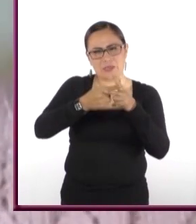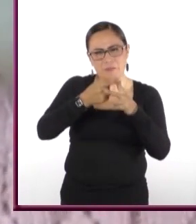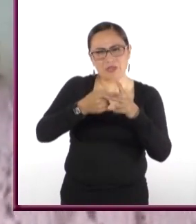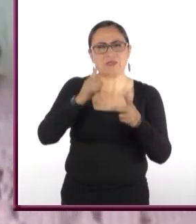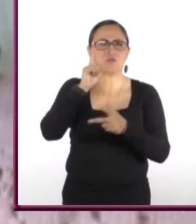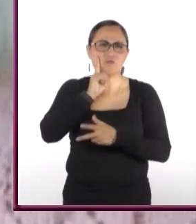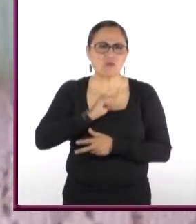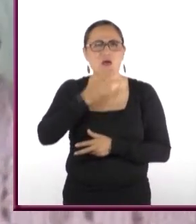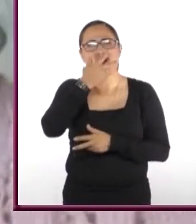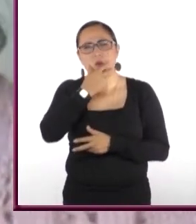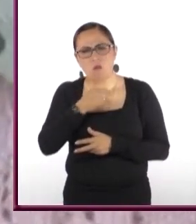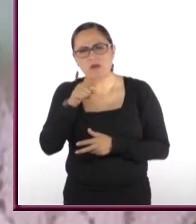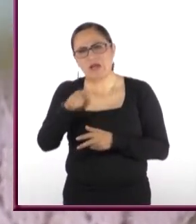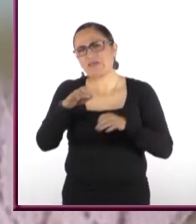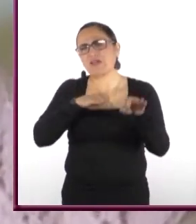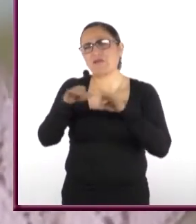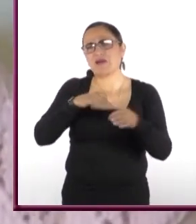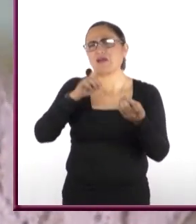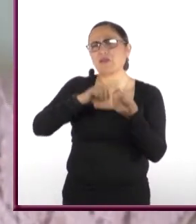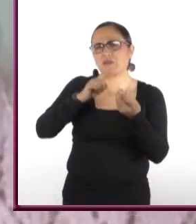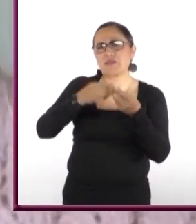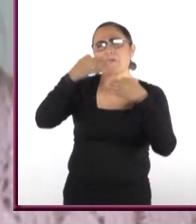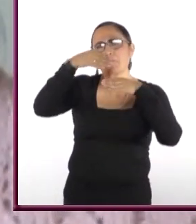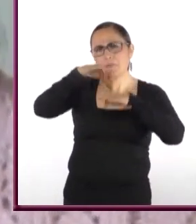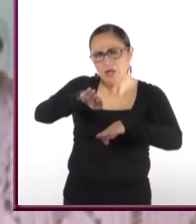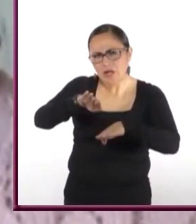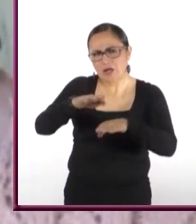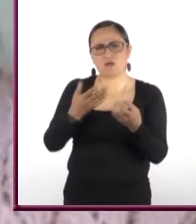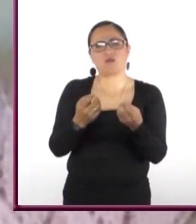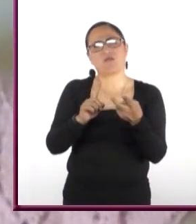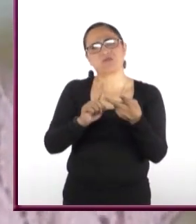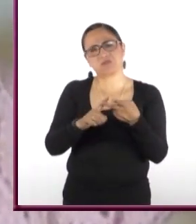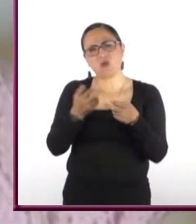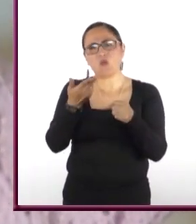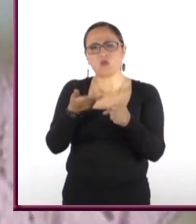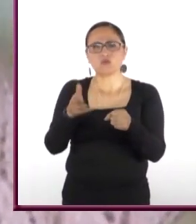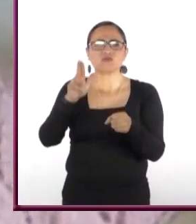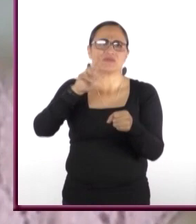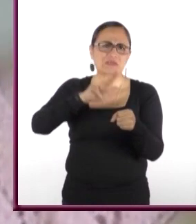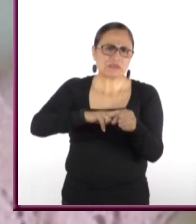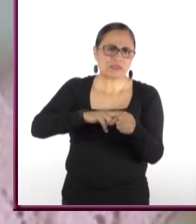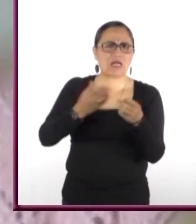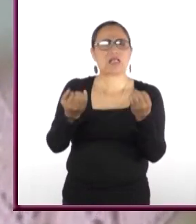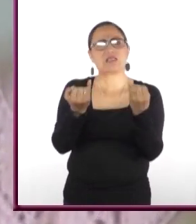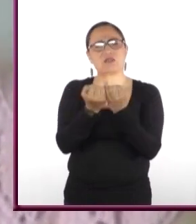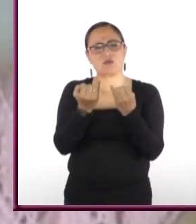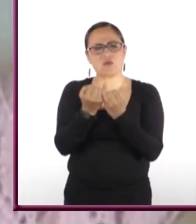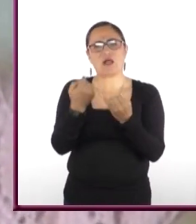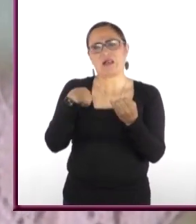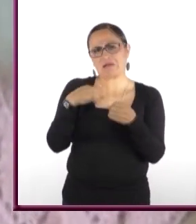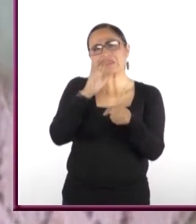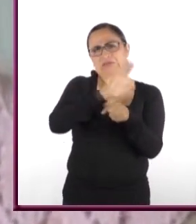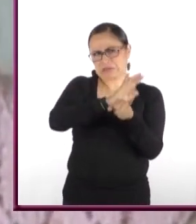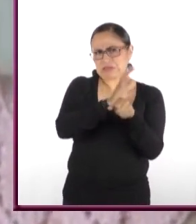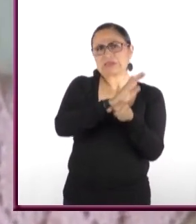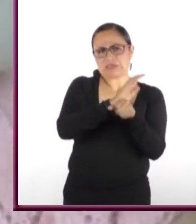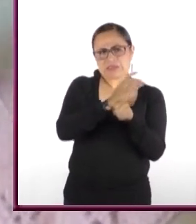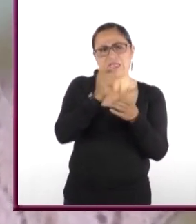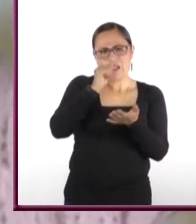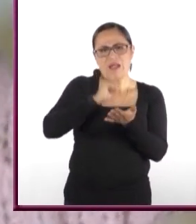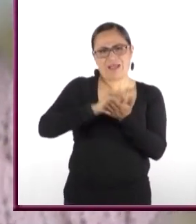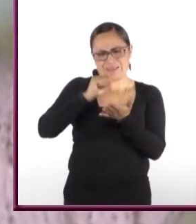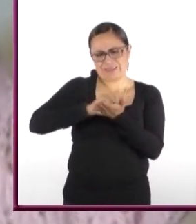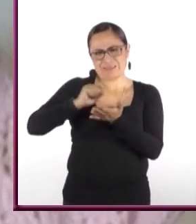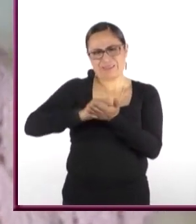matemáticas y matemáticos en bancos, en hospitales, hasta nos hacen hacer guiones para